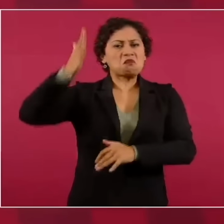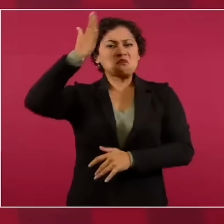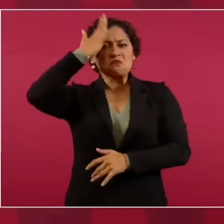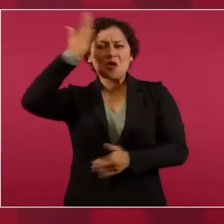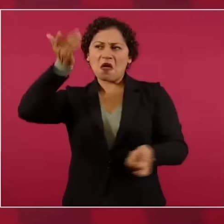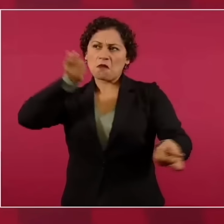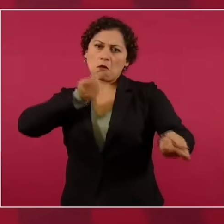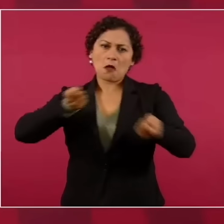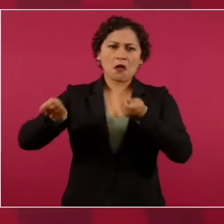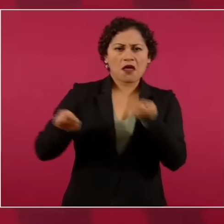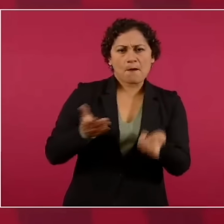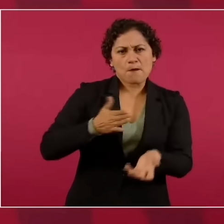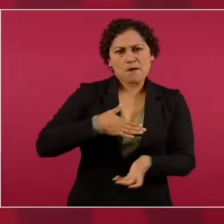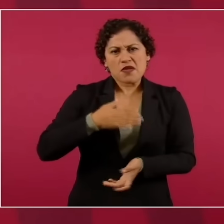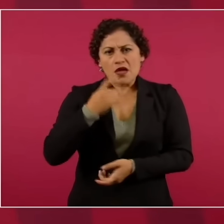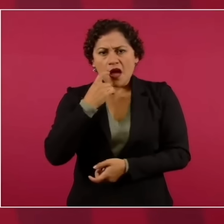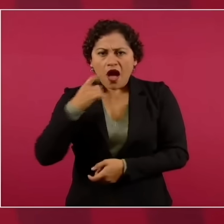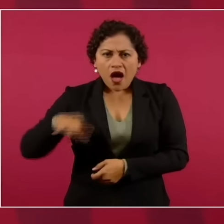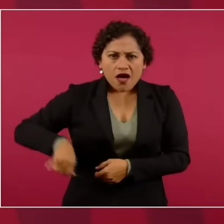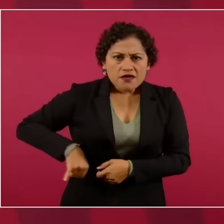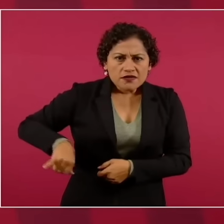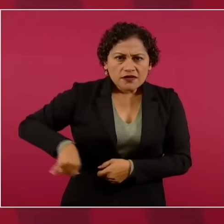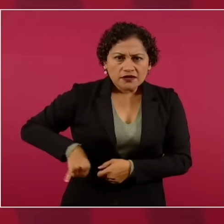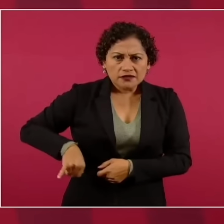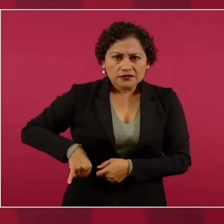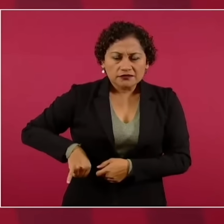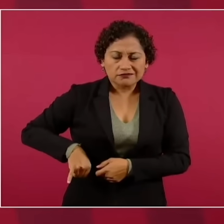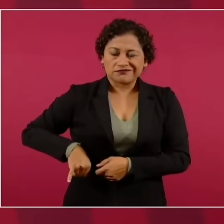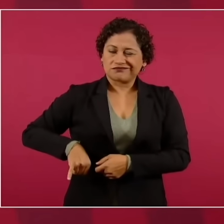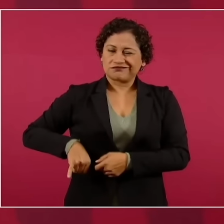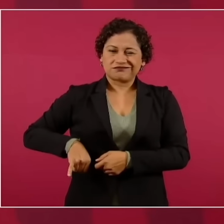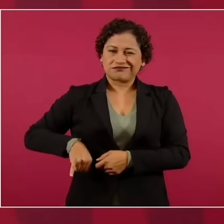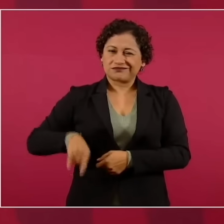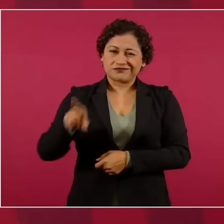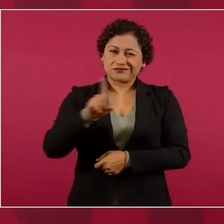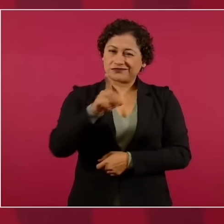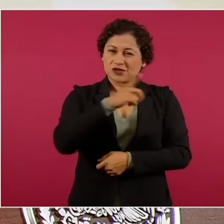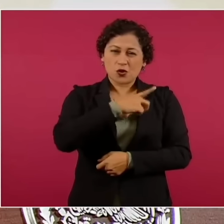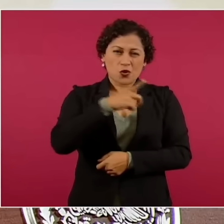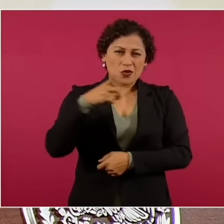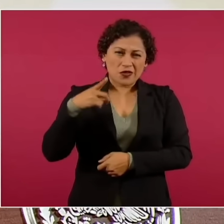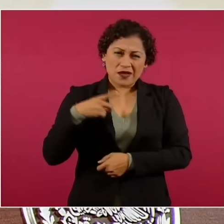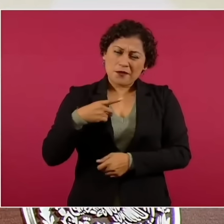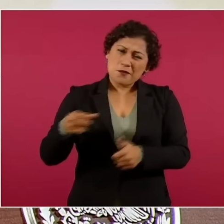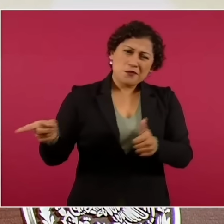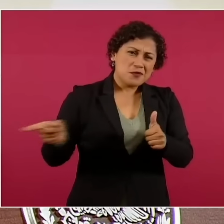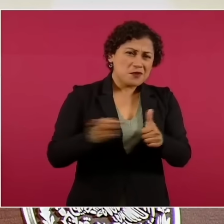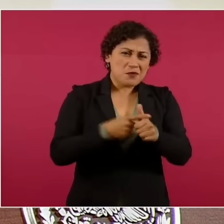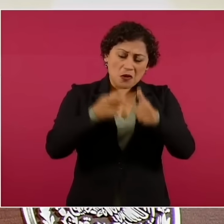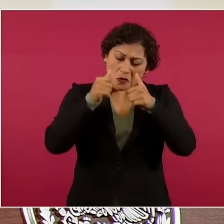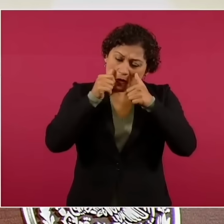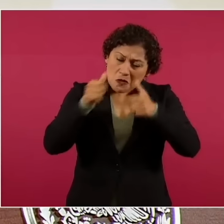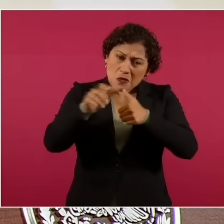intereses de las potencias, sino en los pueblos.